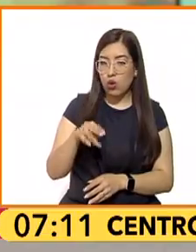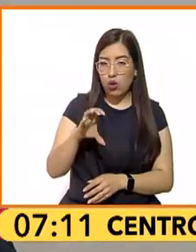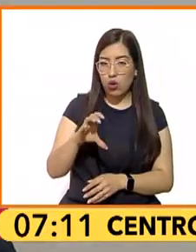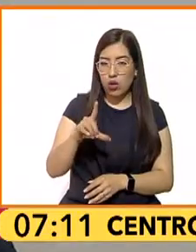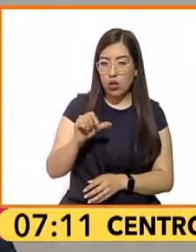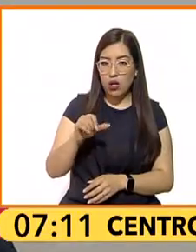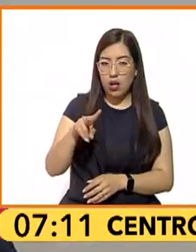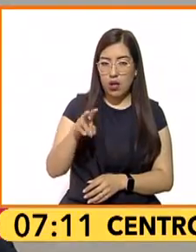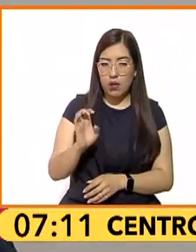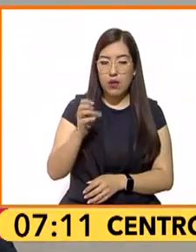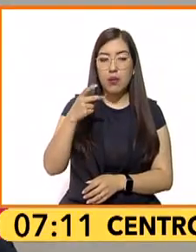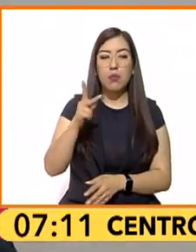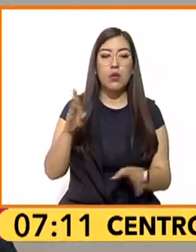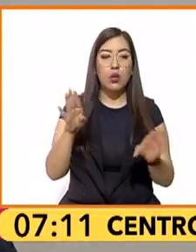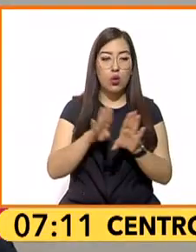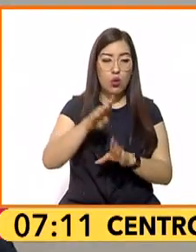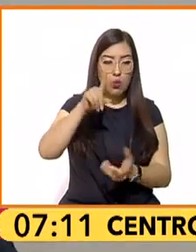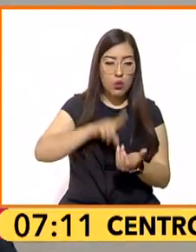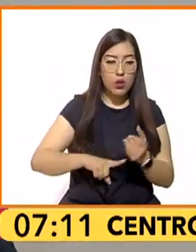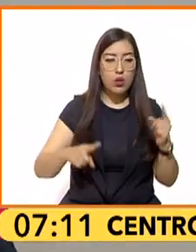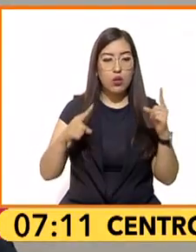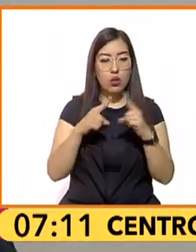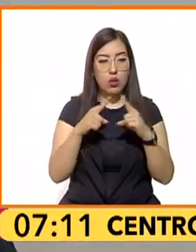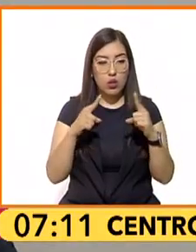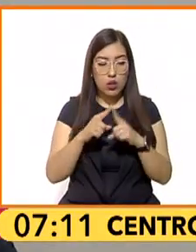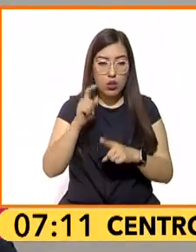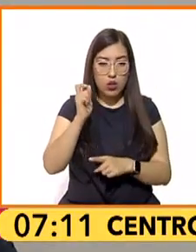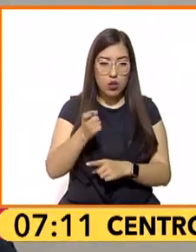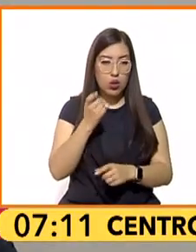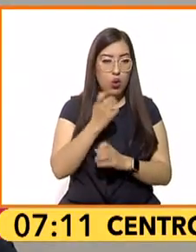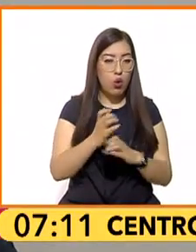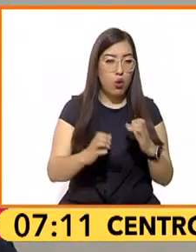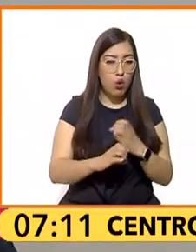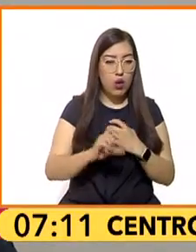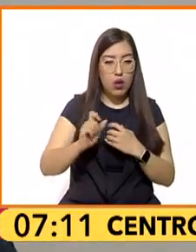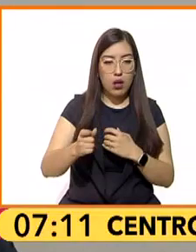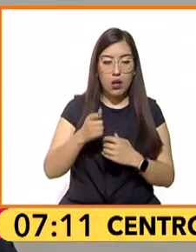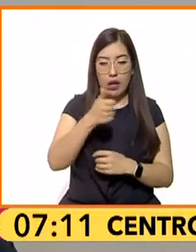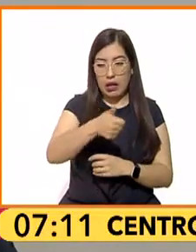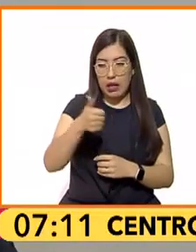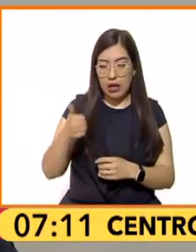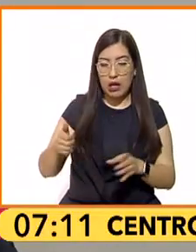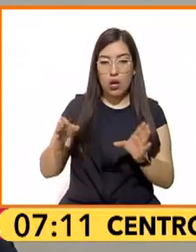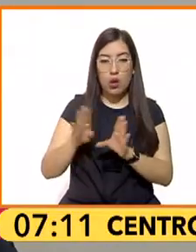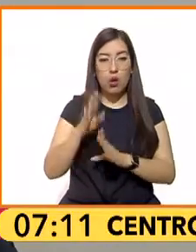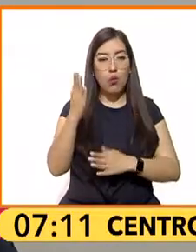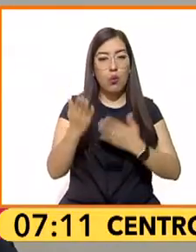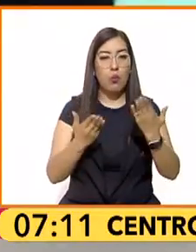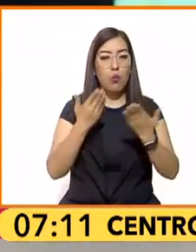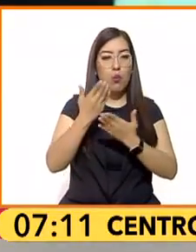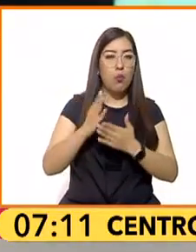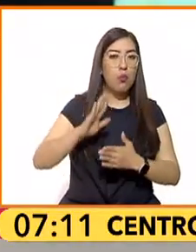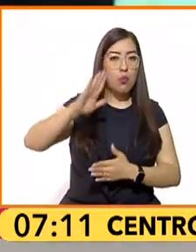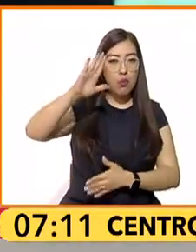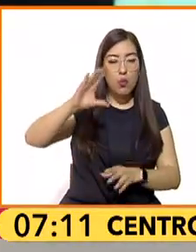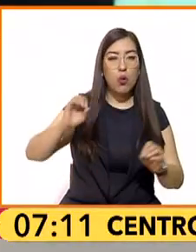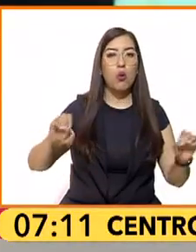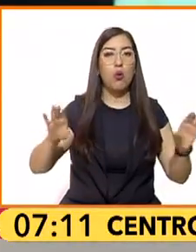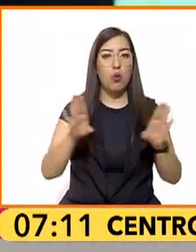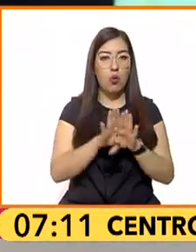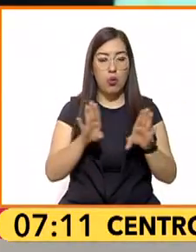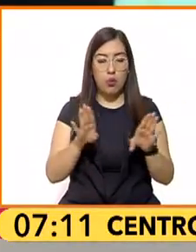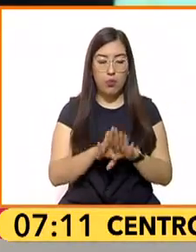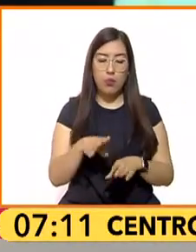las corrientes dentro de la Iglesia, cada quien se propone, ¿cómo funciona Sí, mira, son